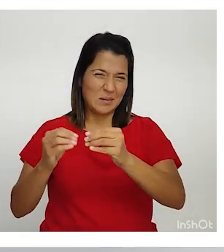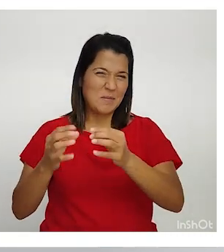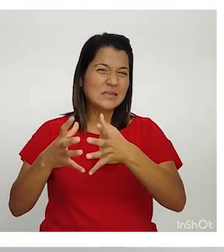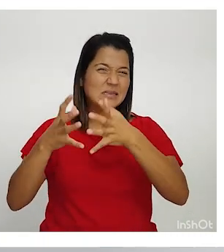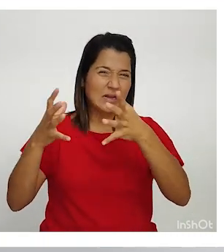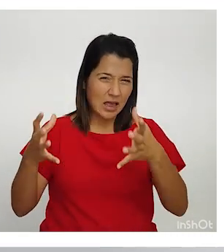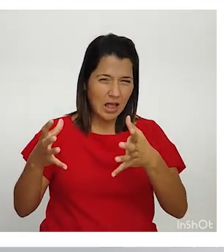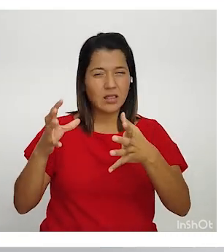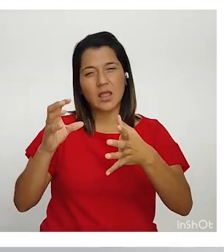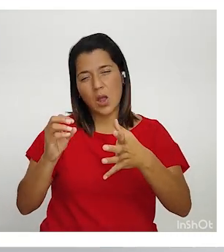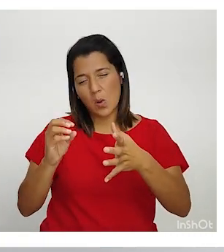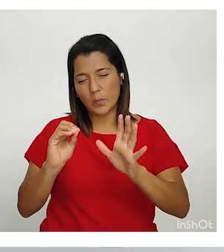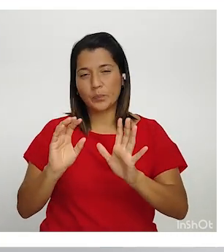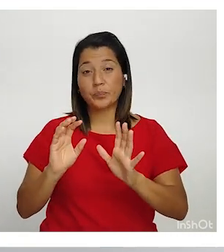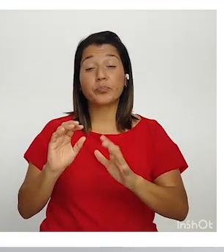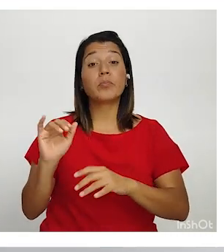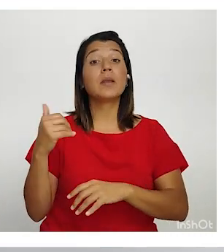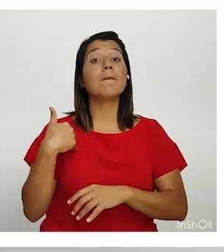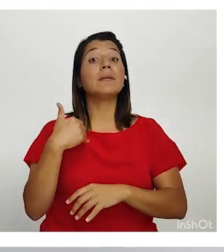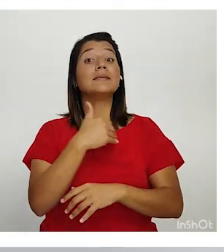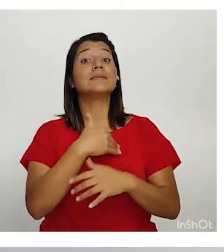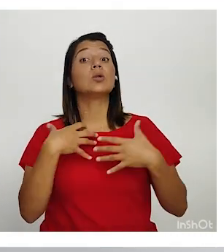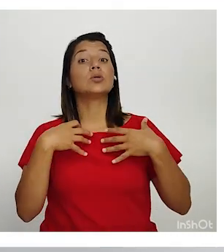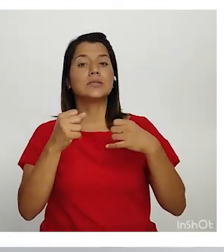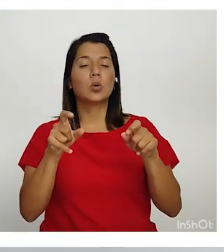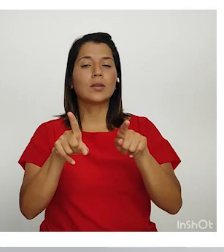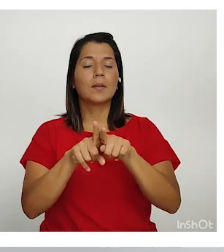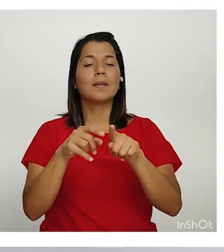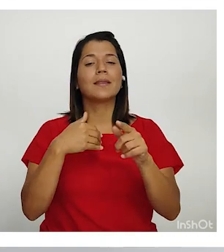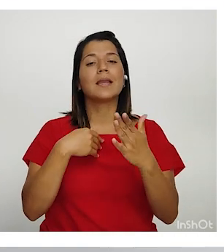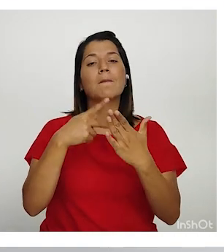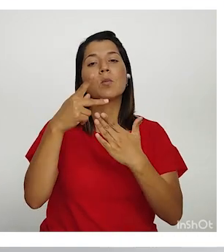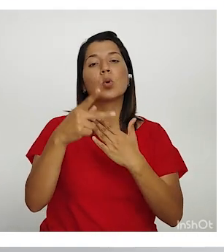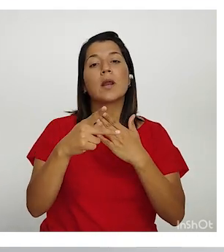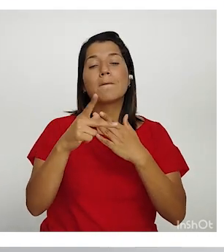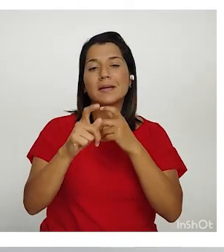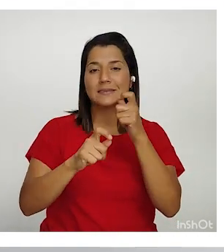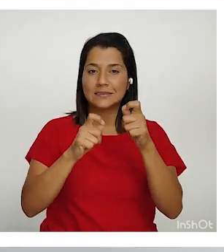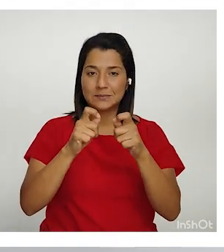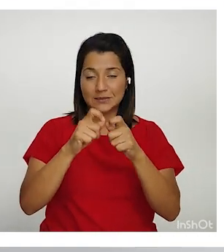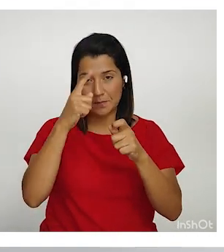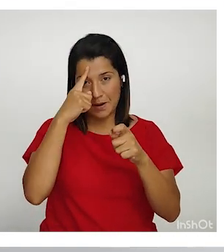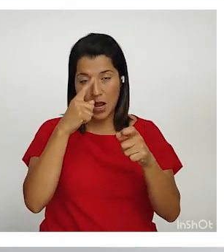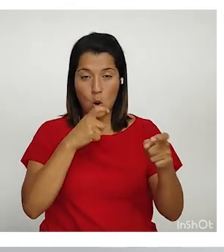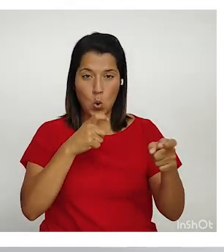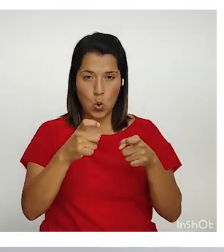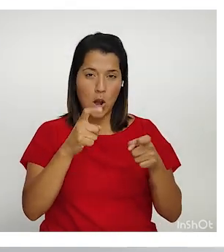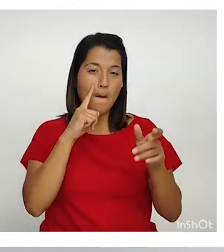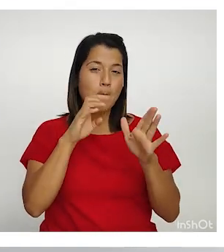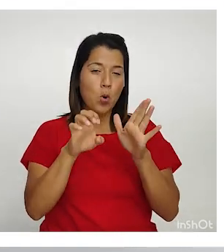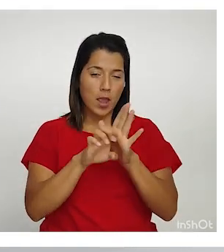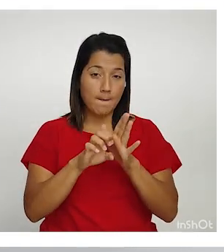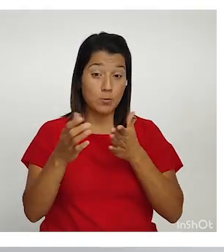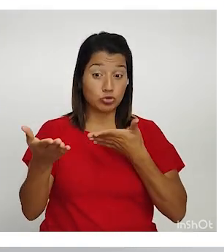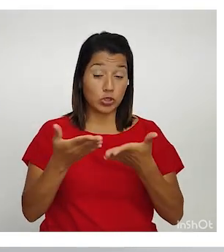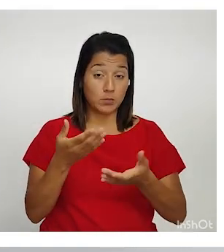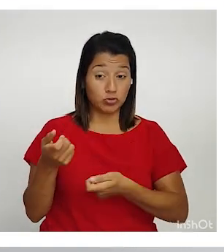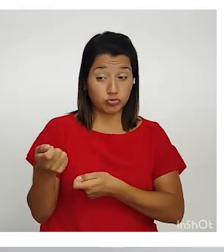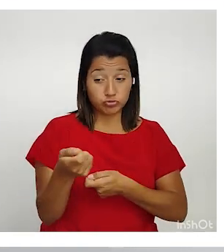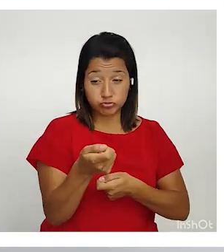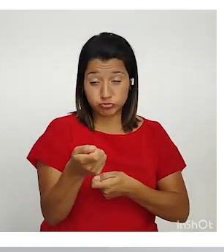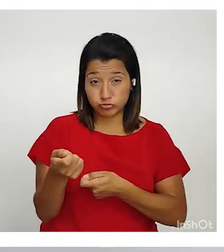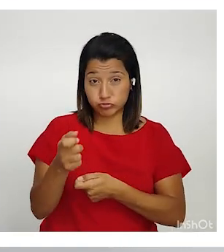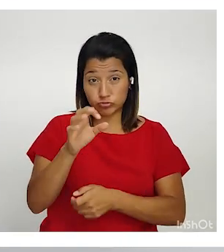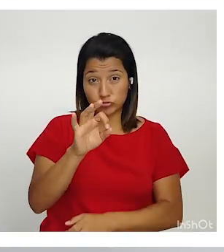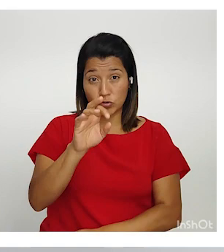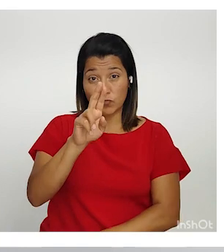el Ministerio de Salud también tenemos un programa específico para control de eso. Entonces tenemos desde las fumigaciones hasta